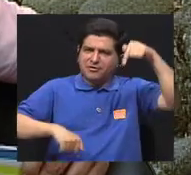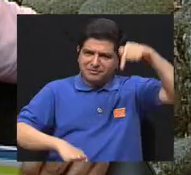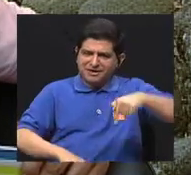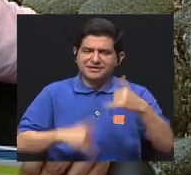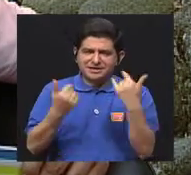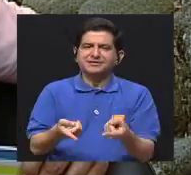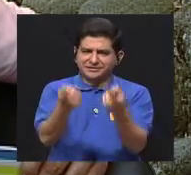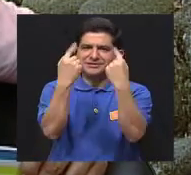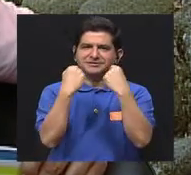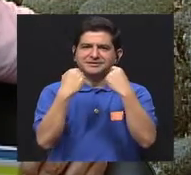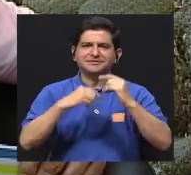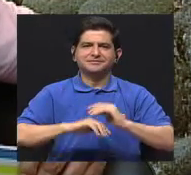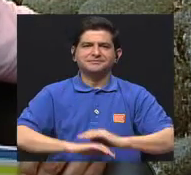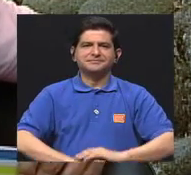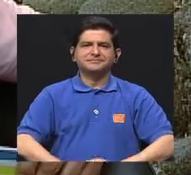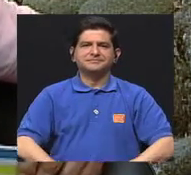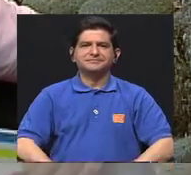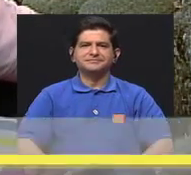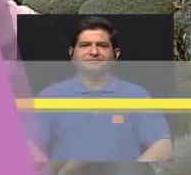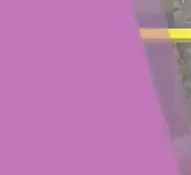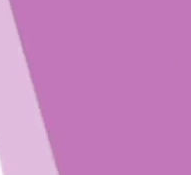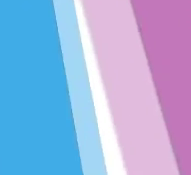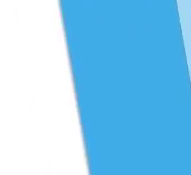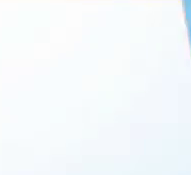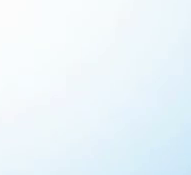nosotros y ya regresamos.